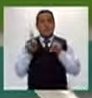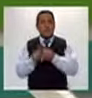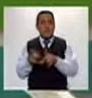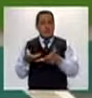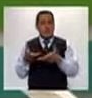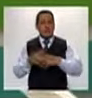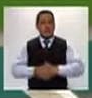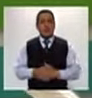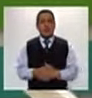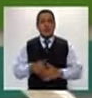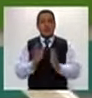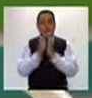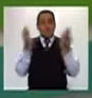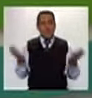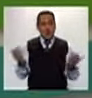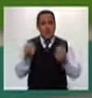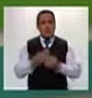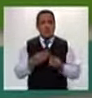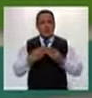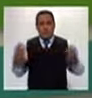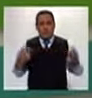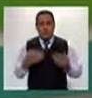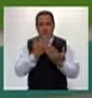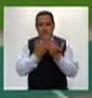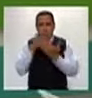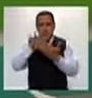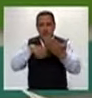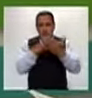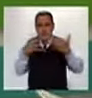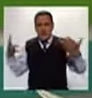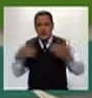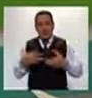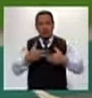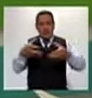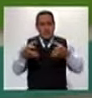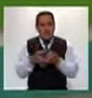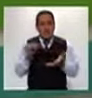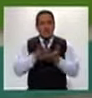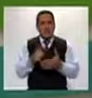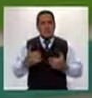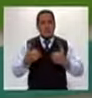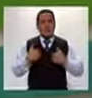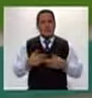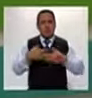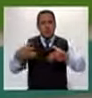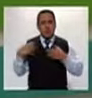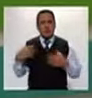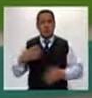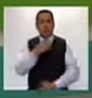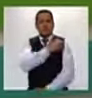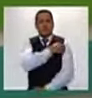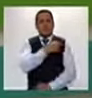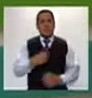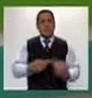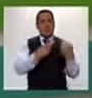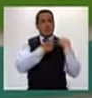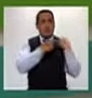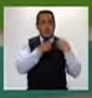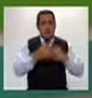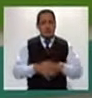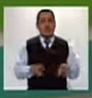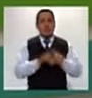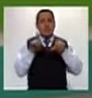los manuales los instrumentos de medición los equipos que van a formar las brigadas por cierto van a haber brigadas